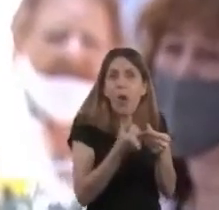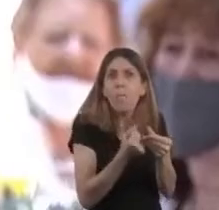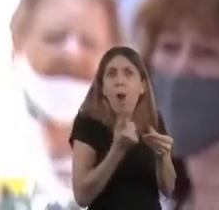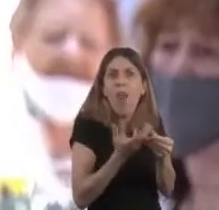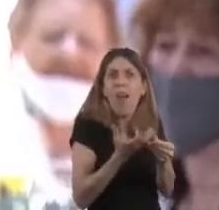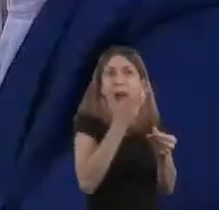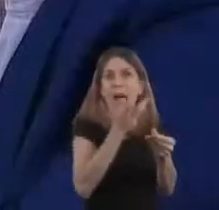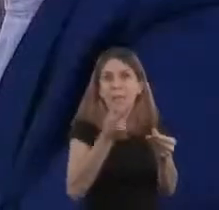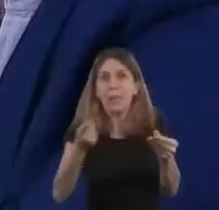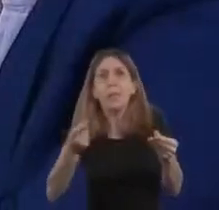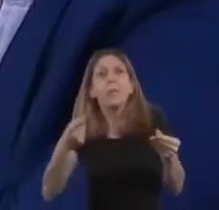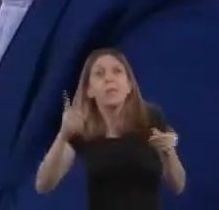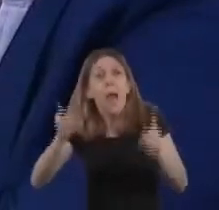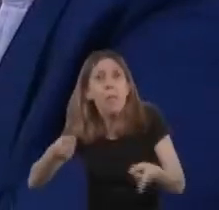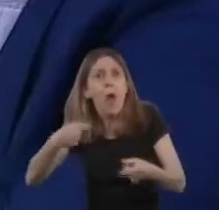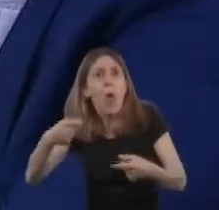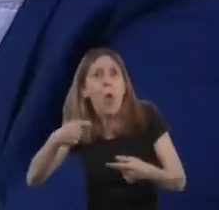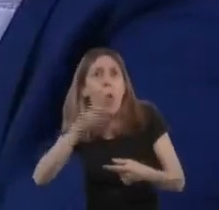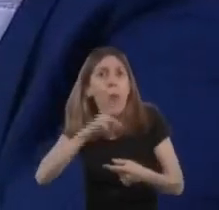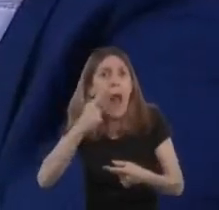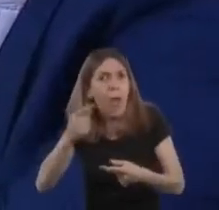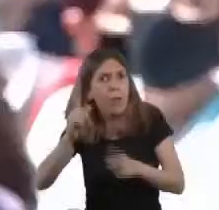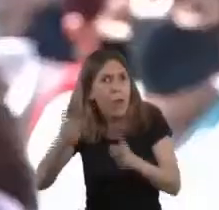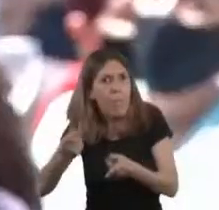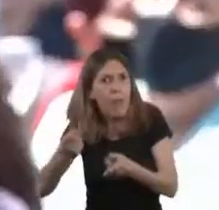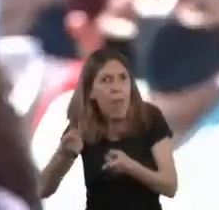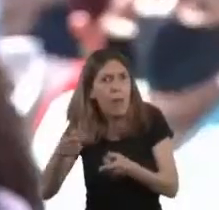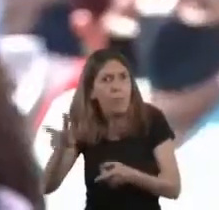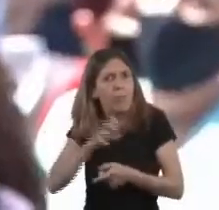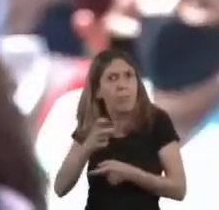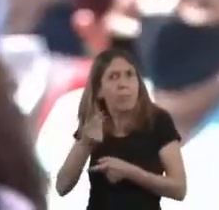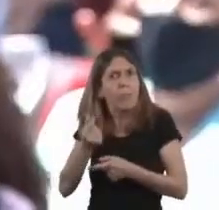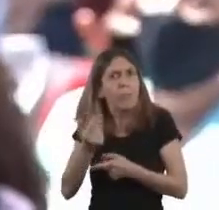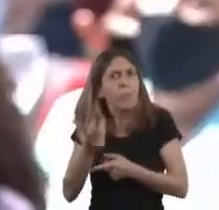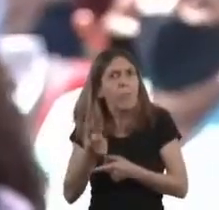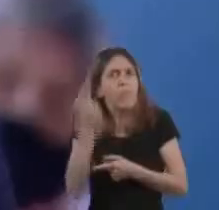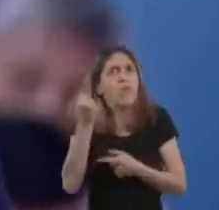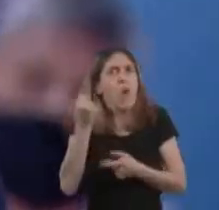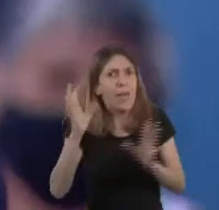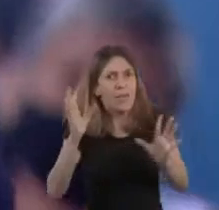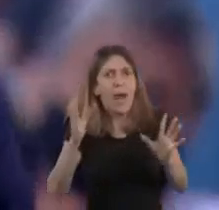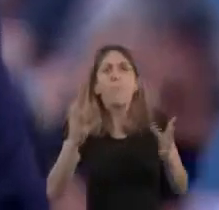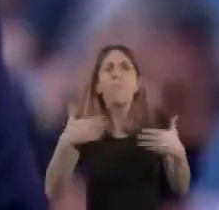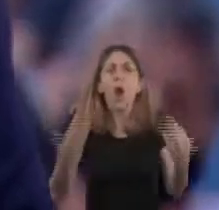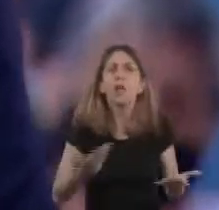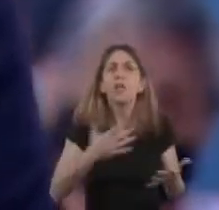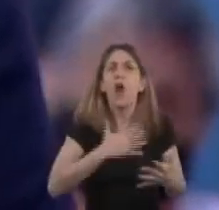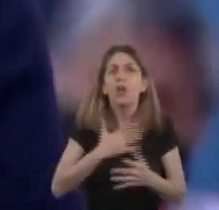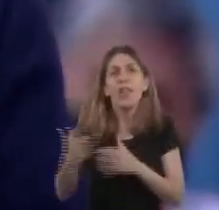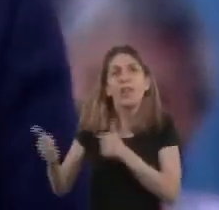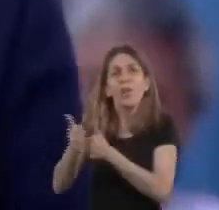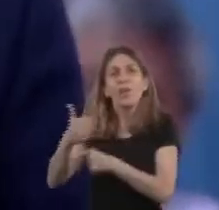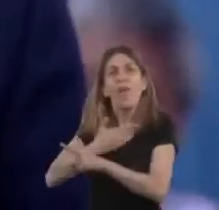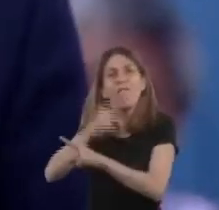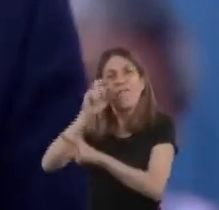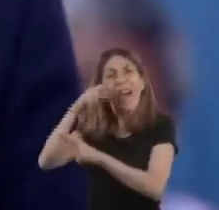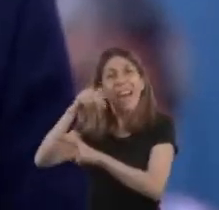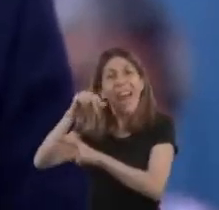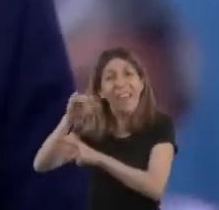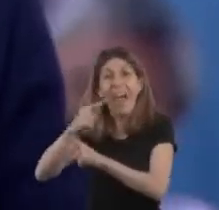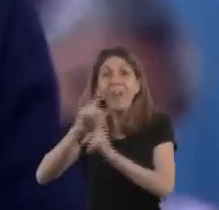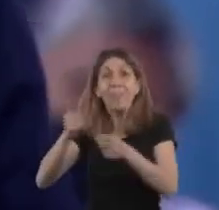real de los jubilados y jubiladas. Y estamos trabajando por eso. Y por eso estamos contentos con Fernanda cuando vemos que la fórmula